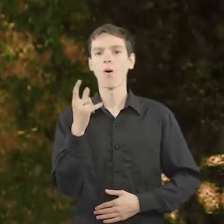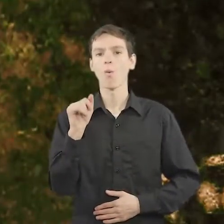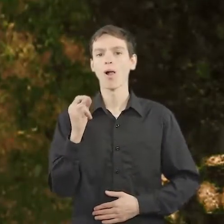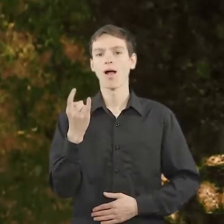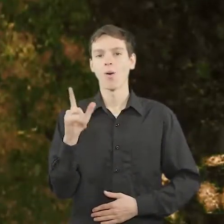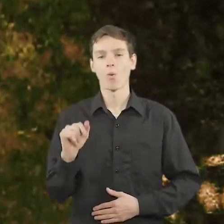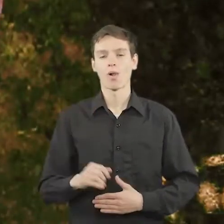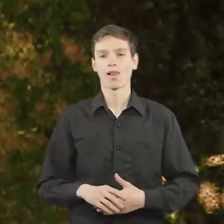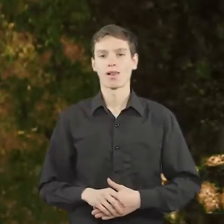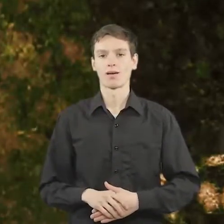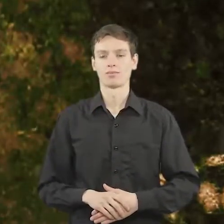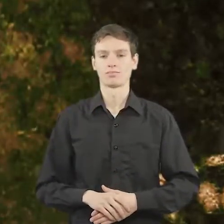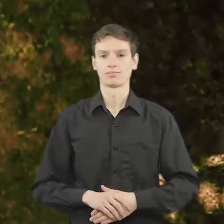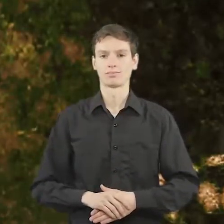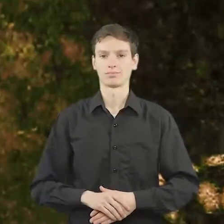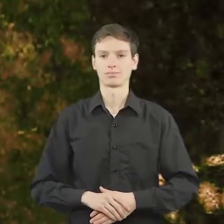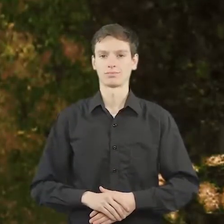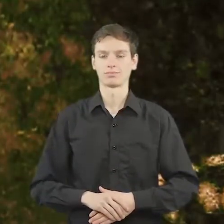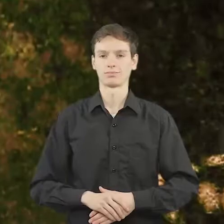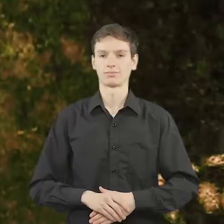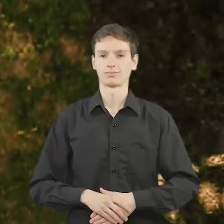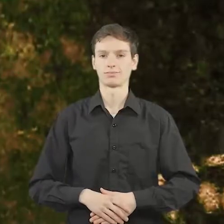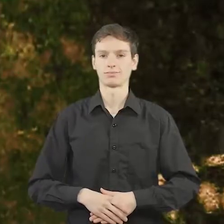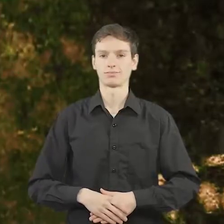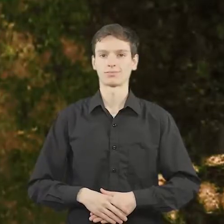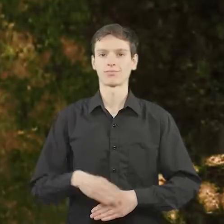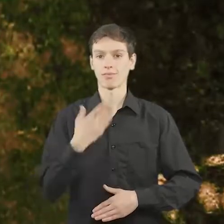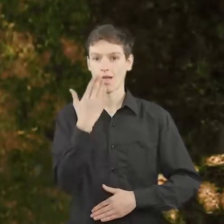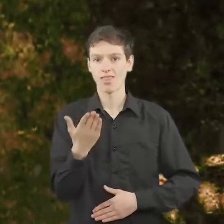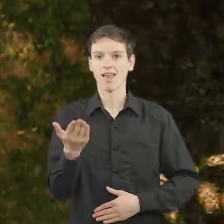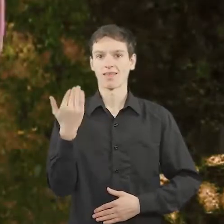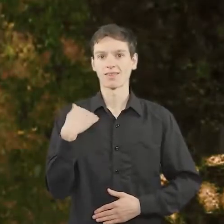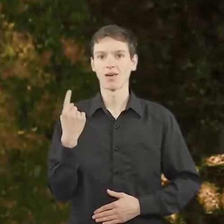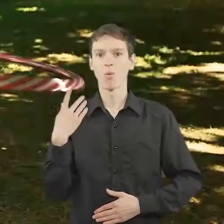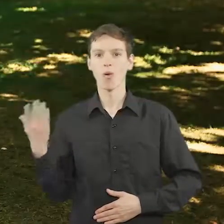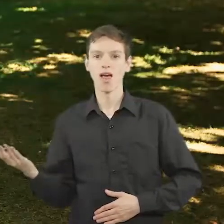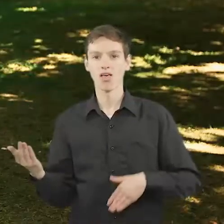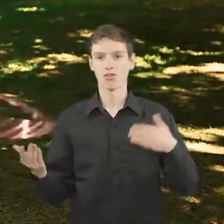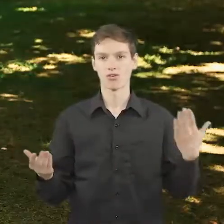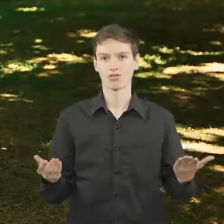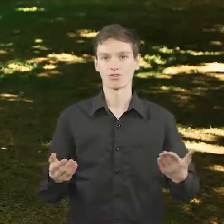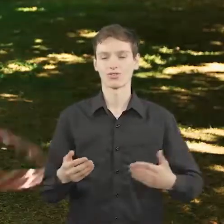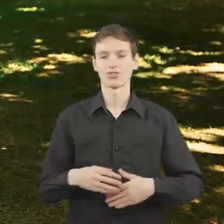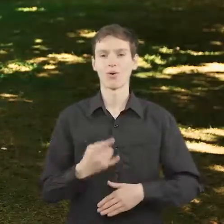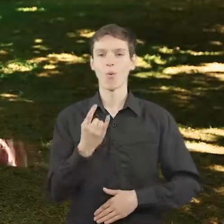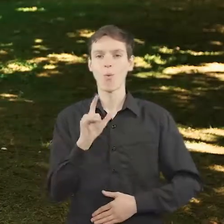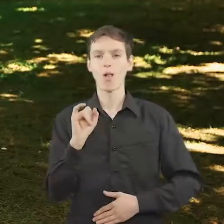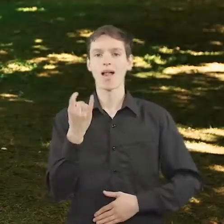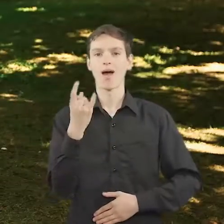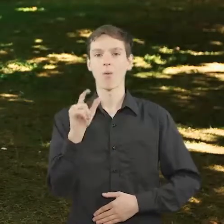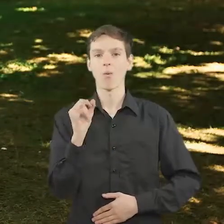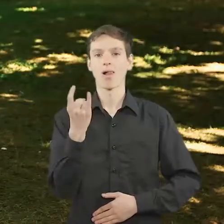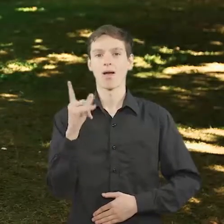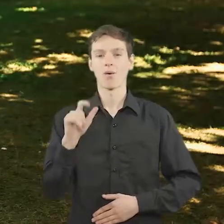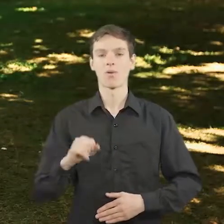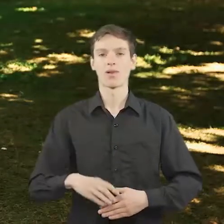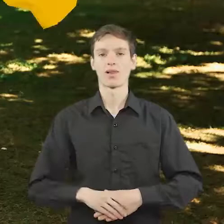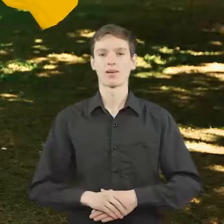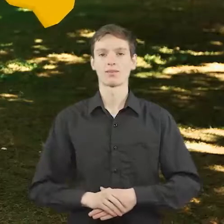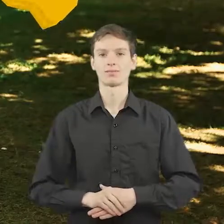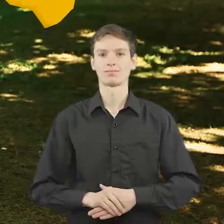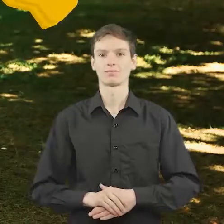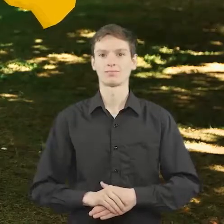Adelante, atrás, un lado a otro. Hula, hula, hula, hula. Adelante, atrás, un lado a otro. Hula, hula, hula,